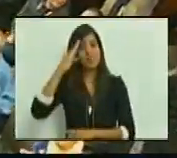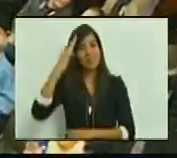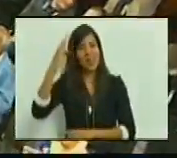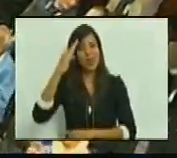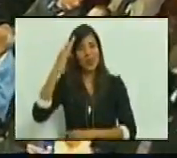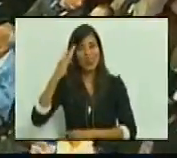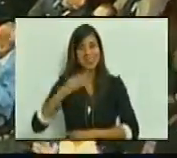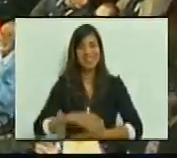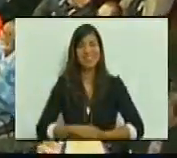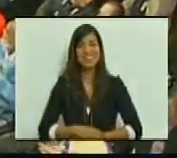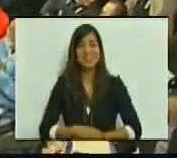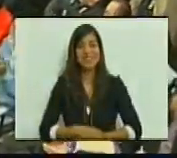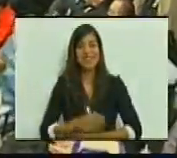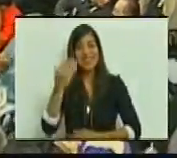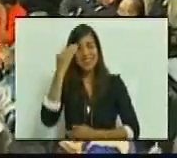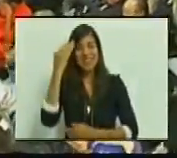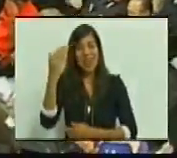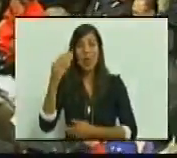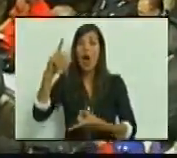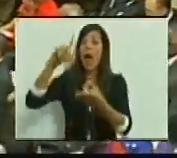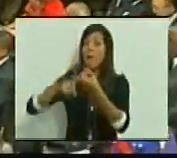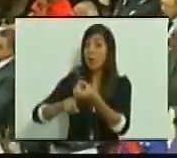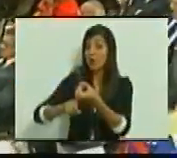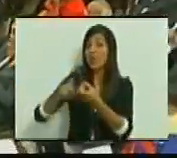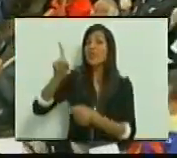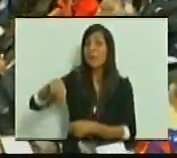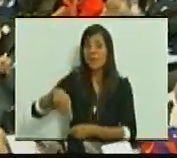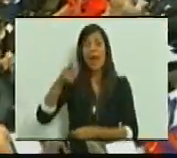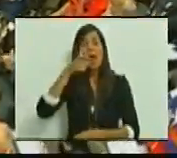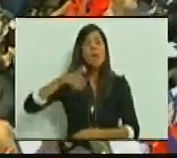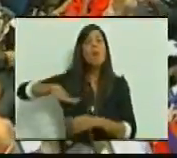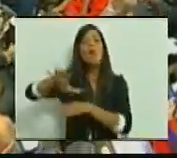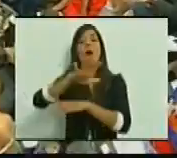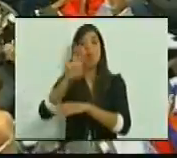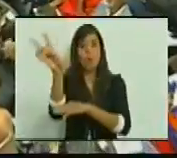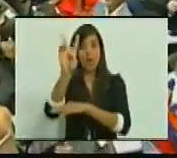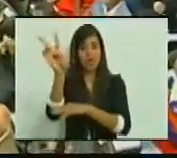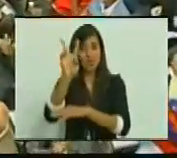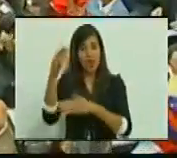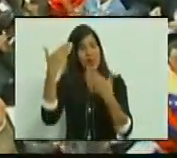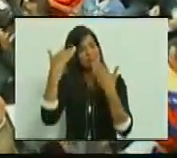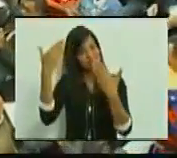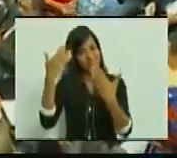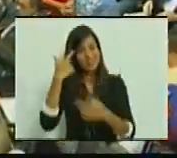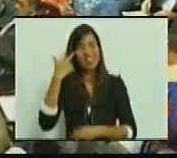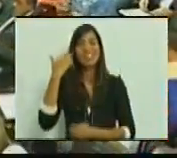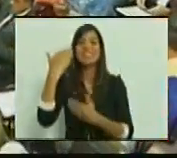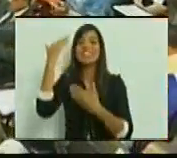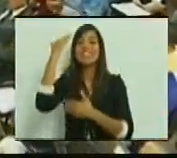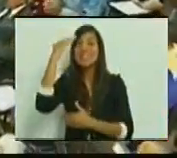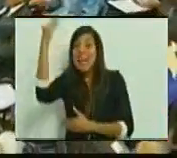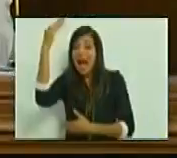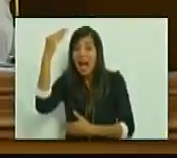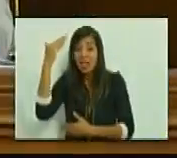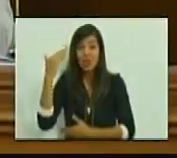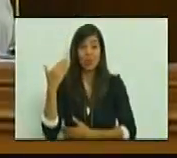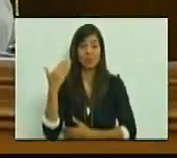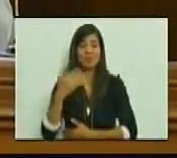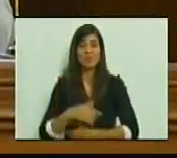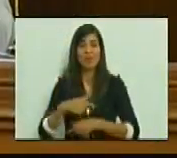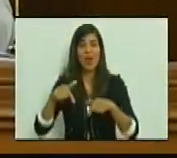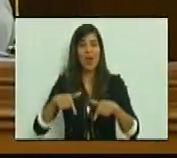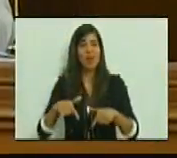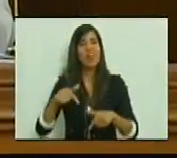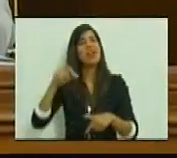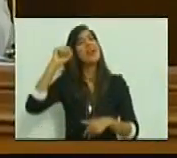hijos, a su esposa y al pueblo de Venezuela por haber contado